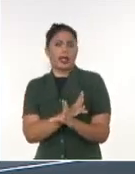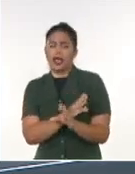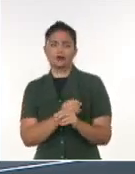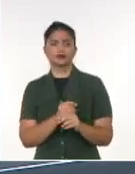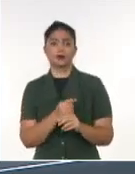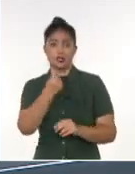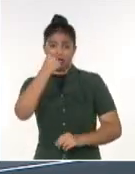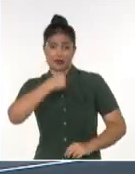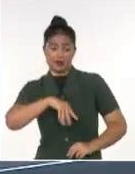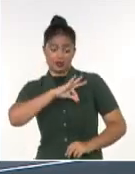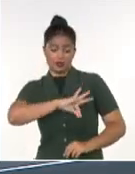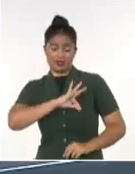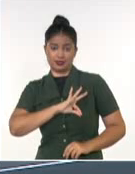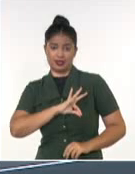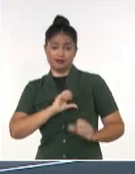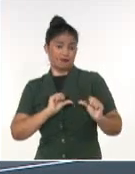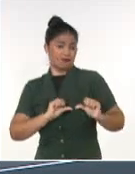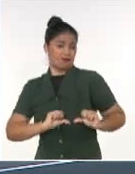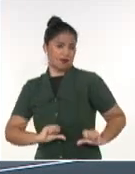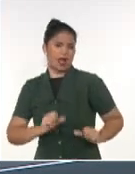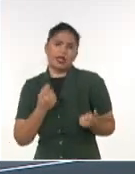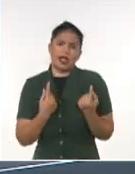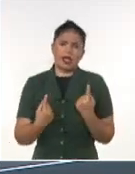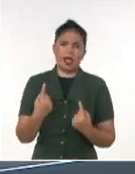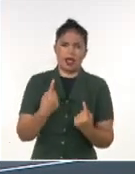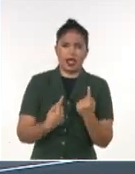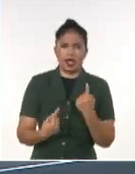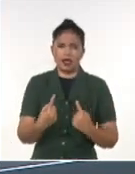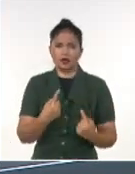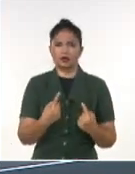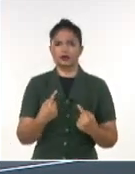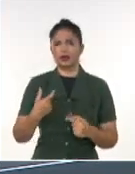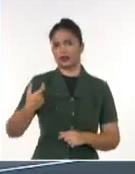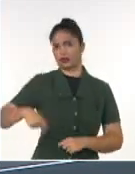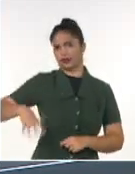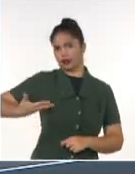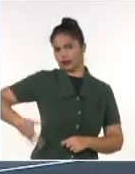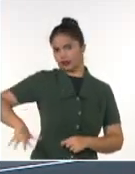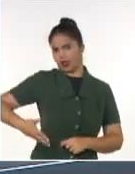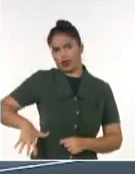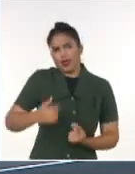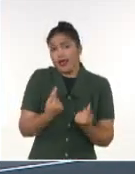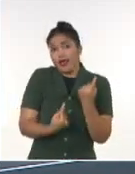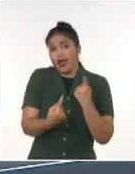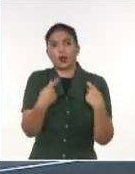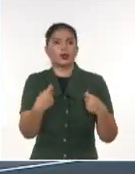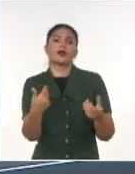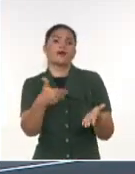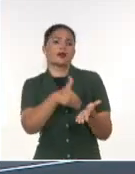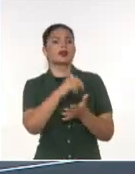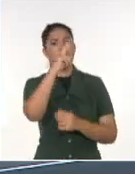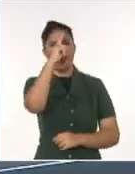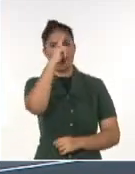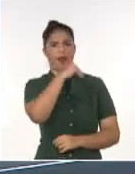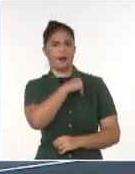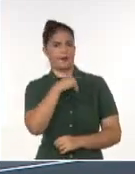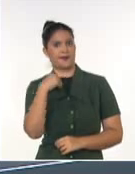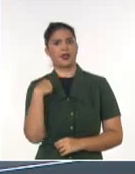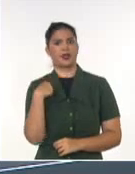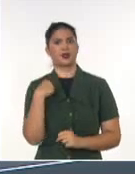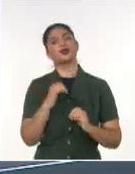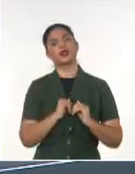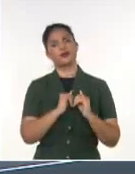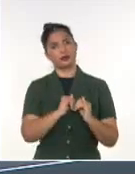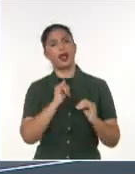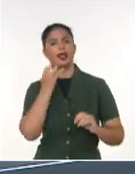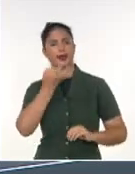manera inmediata ante la aparición de cualquier síntoma al sistema de salud. ¿Y por qué siempre insistimos en este aspecto con respecto al